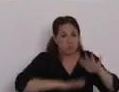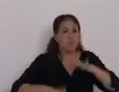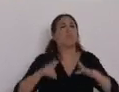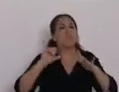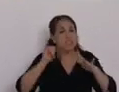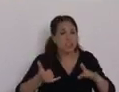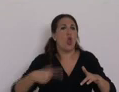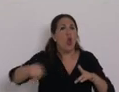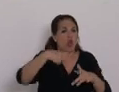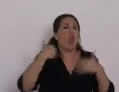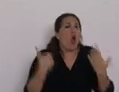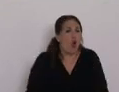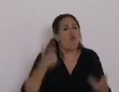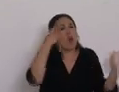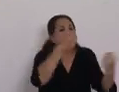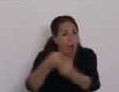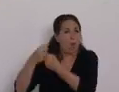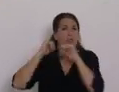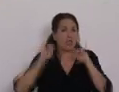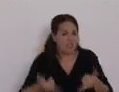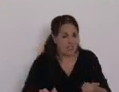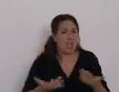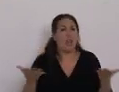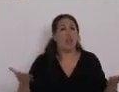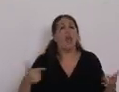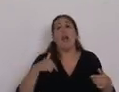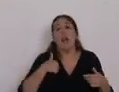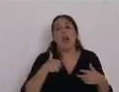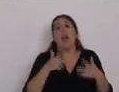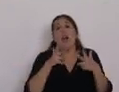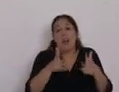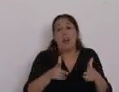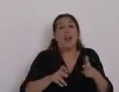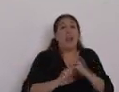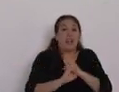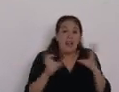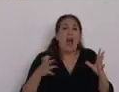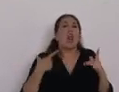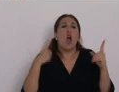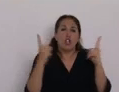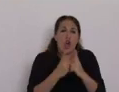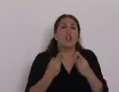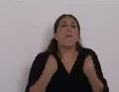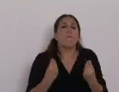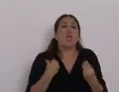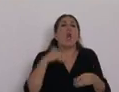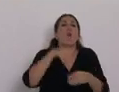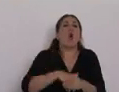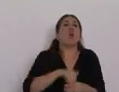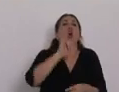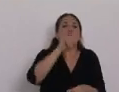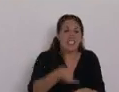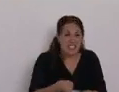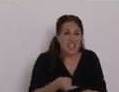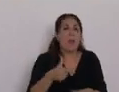consenso. Así que, señora Presidenta, con estas palabras tan simples, tan sencillas, pero que pretenden expresar por qué voy a acompañar con mi voto afirmativo